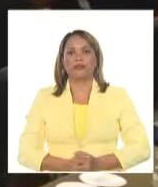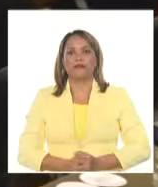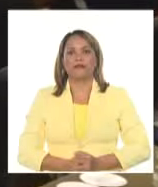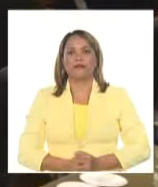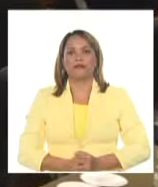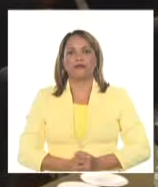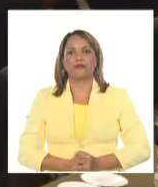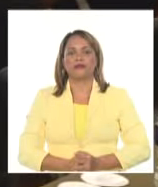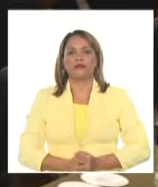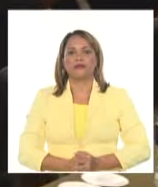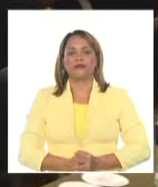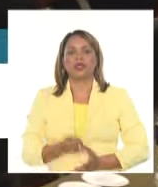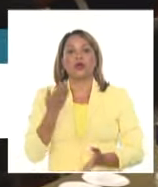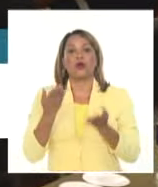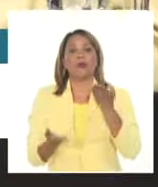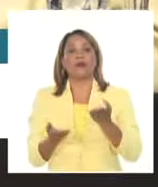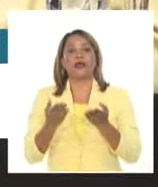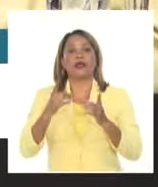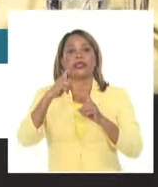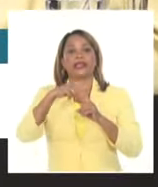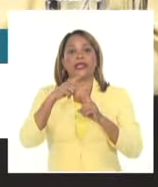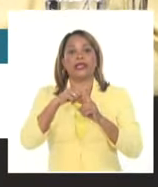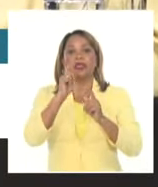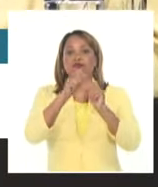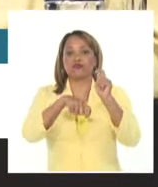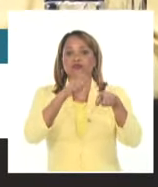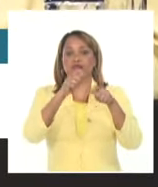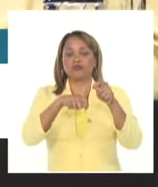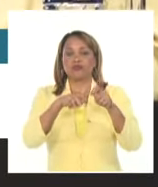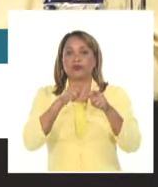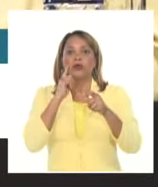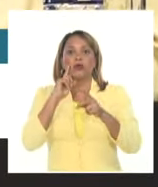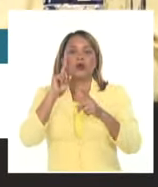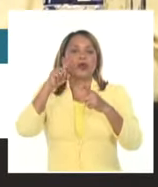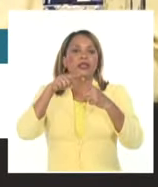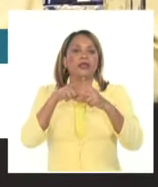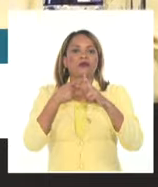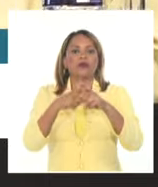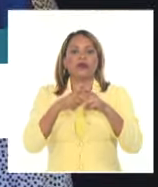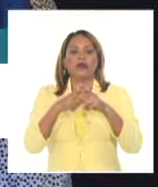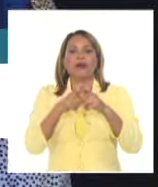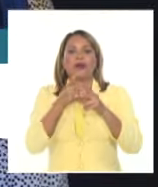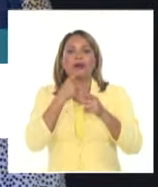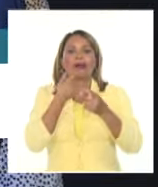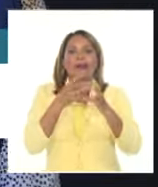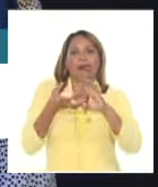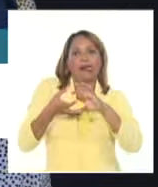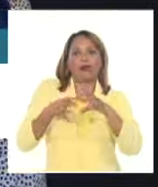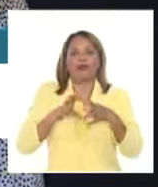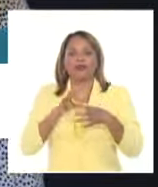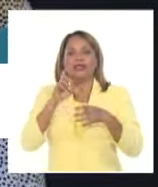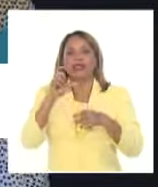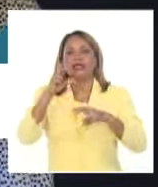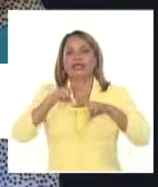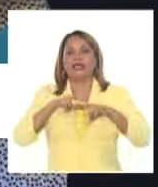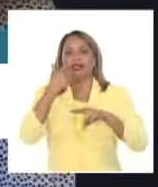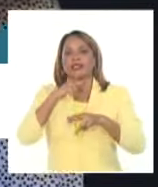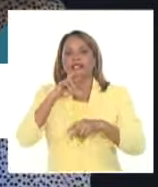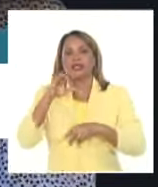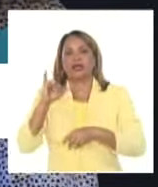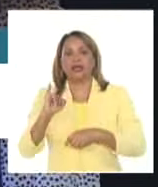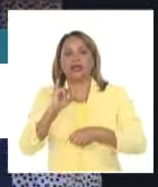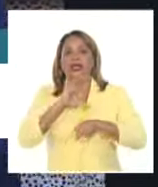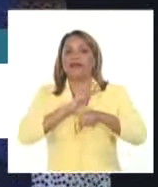Una comparación entre dos técnicas quirúrgicas encaminadas a solucionar la malformación de Chari, enfermedad poco común que afecta el